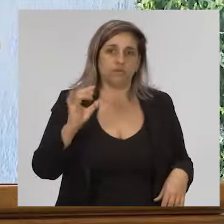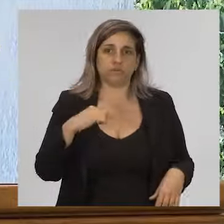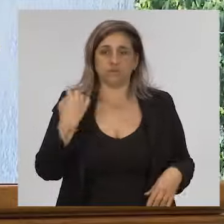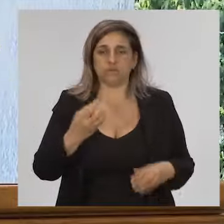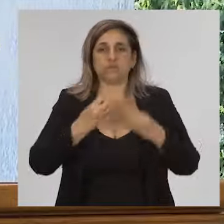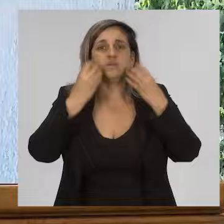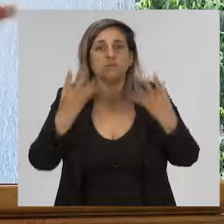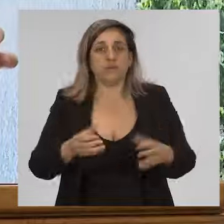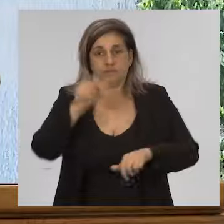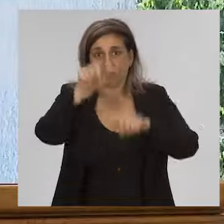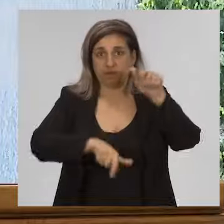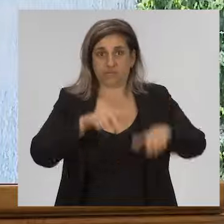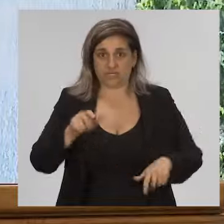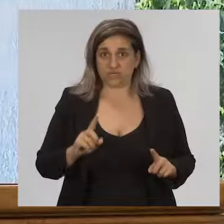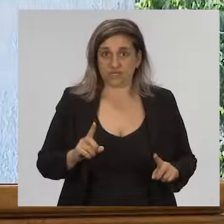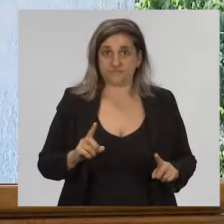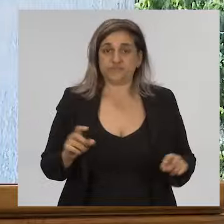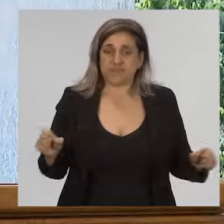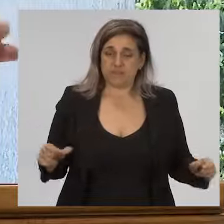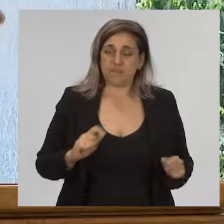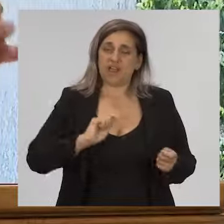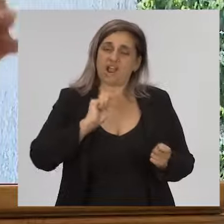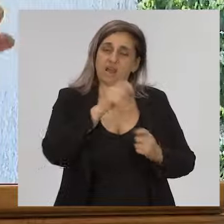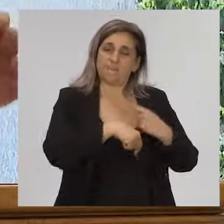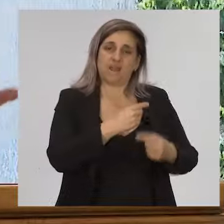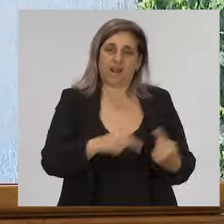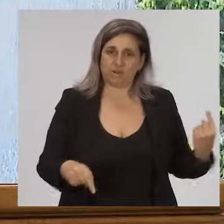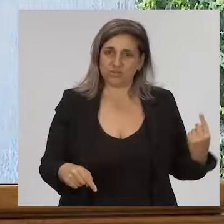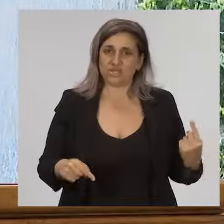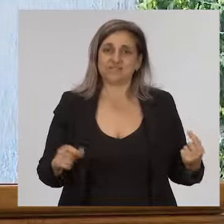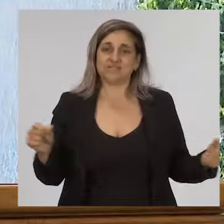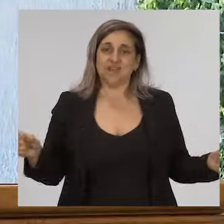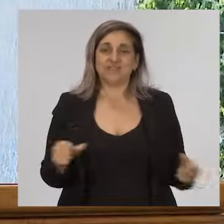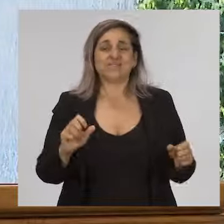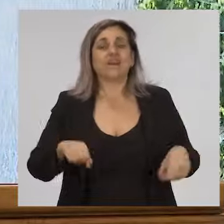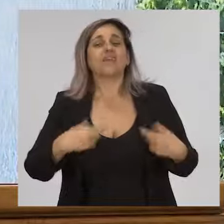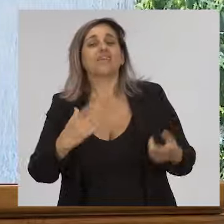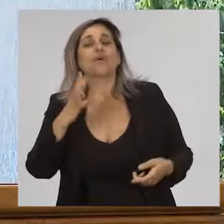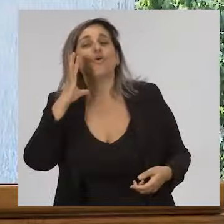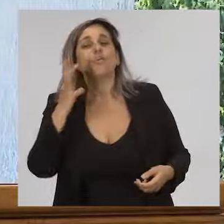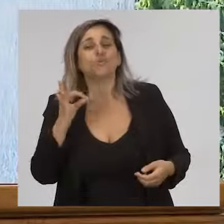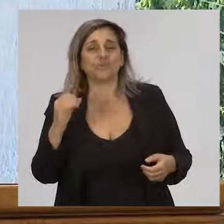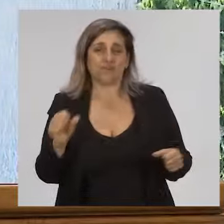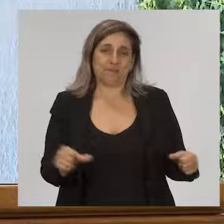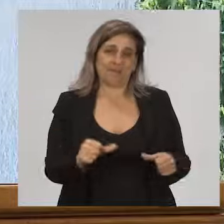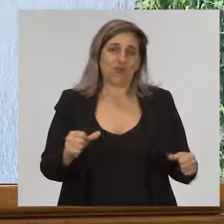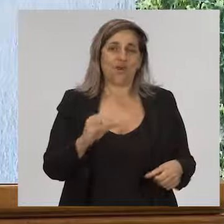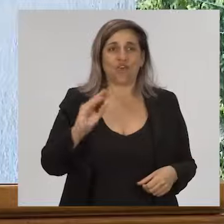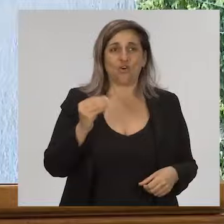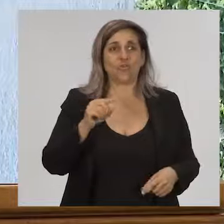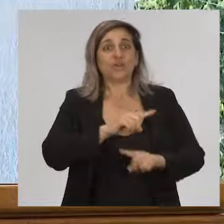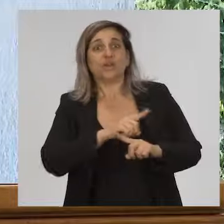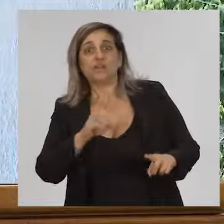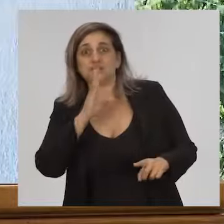ser mejores personas y, por ende, agentes de cambio mucho más potentes. Hay que darle la posibilidad. Y esto